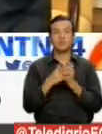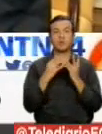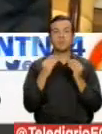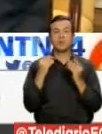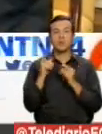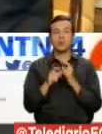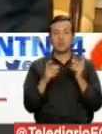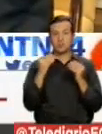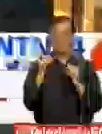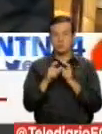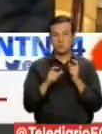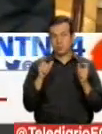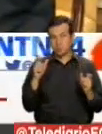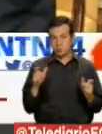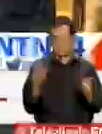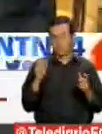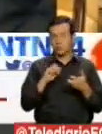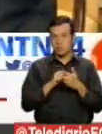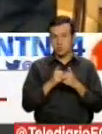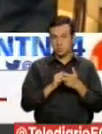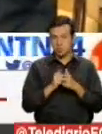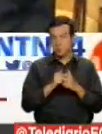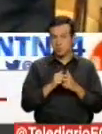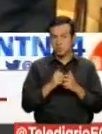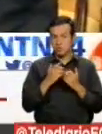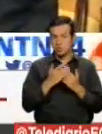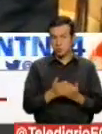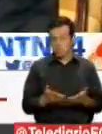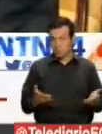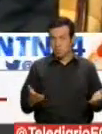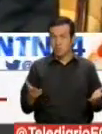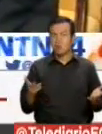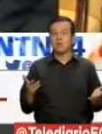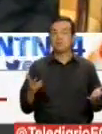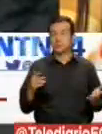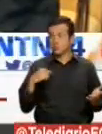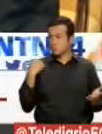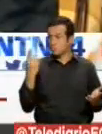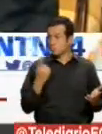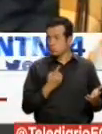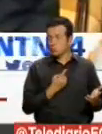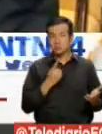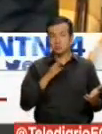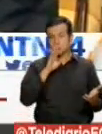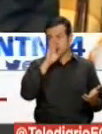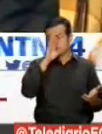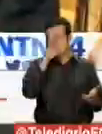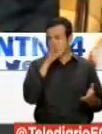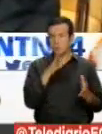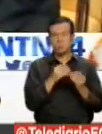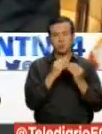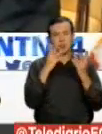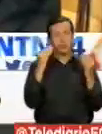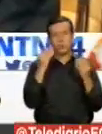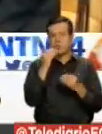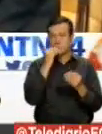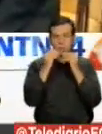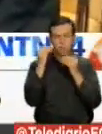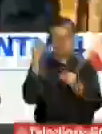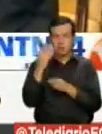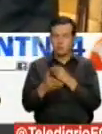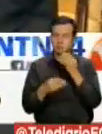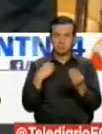gente en problemas, simplemente por hambre. Entonces, nosotros estamos enviando una gran cantidad de comida y